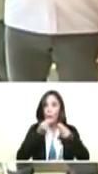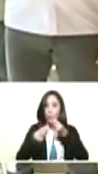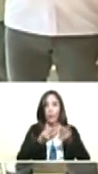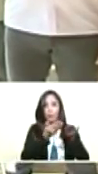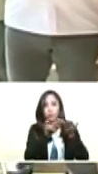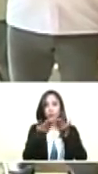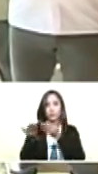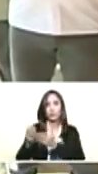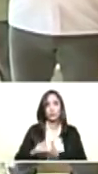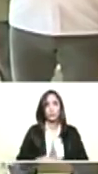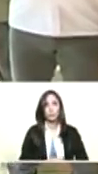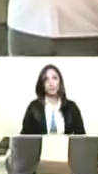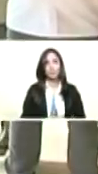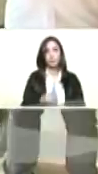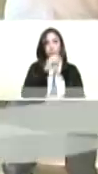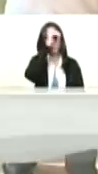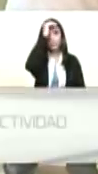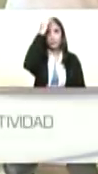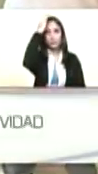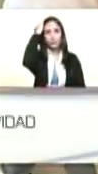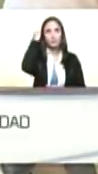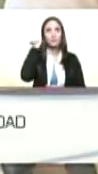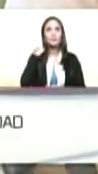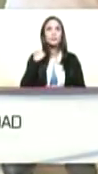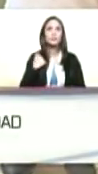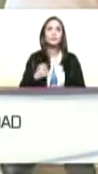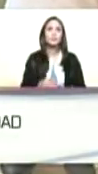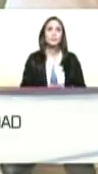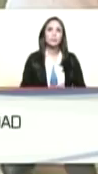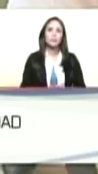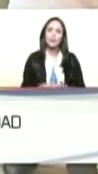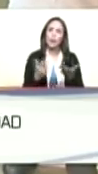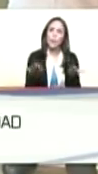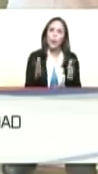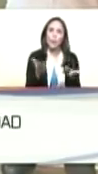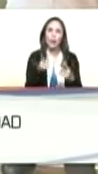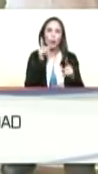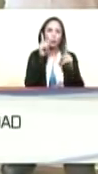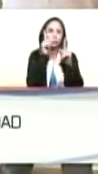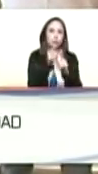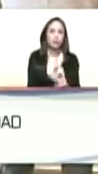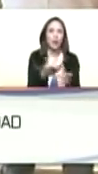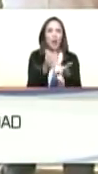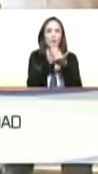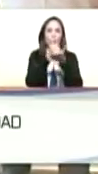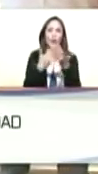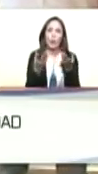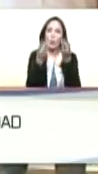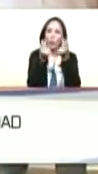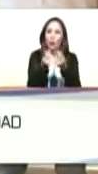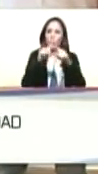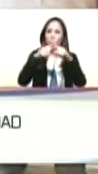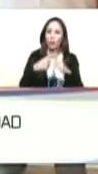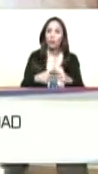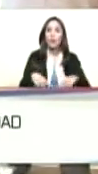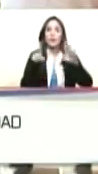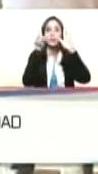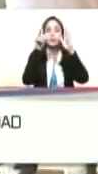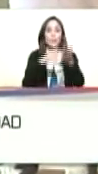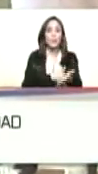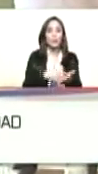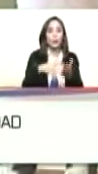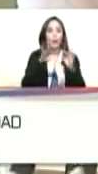que le llevamos al pueblo. Y hemos atendido un promedio de 6 millones de familias. Ahora tenemos una meta, atención